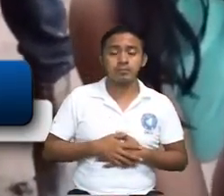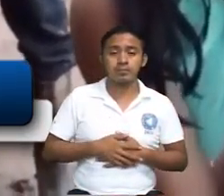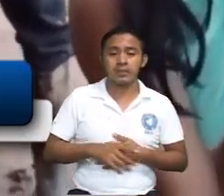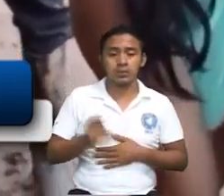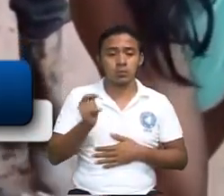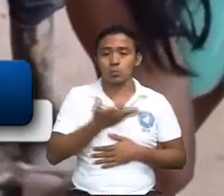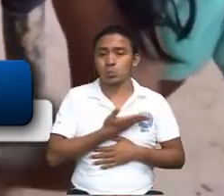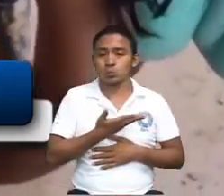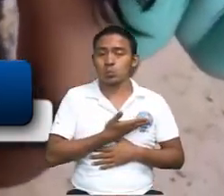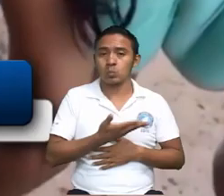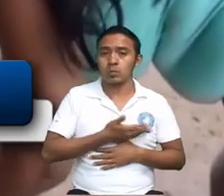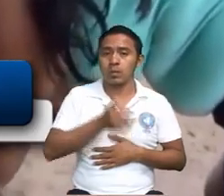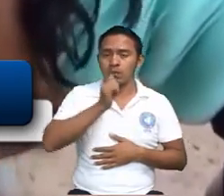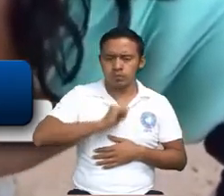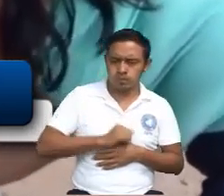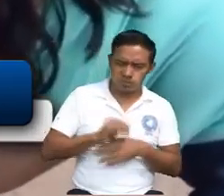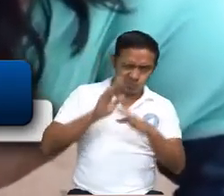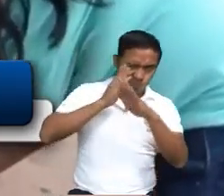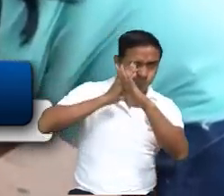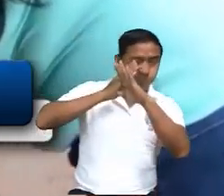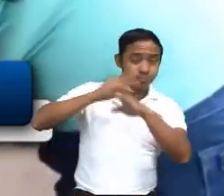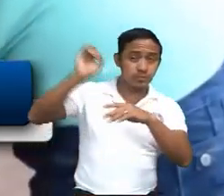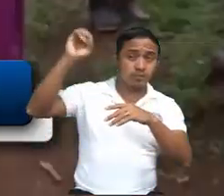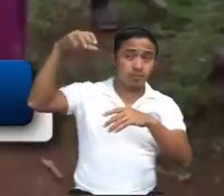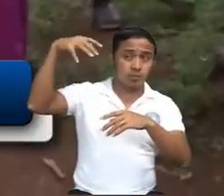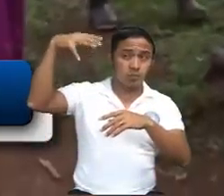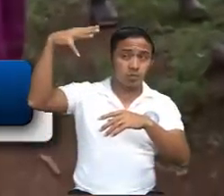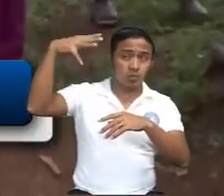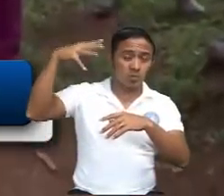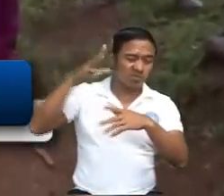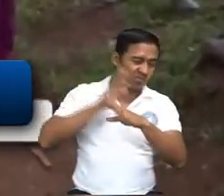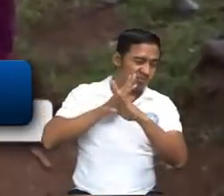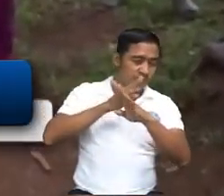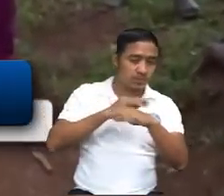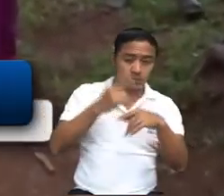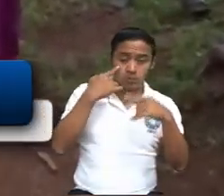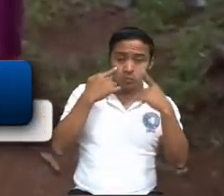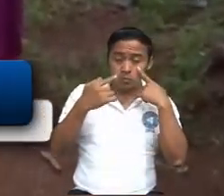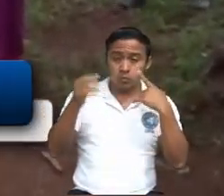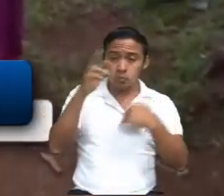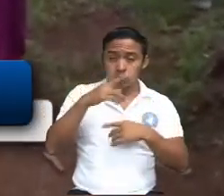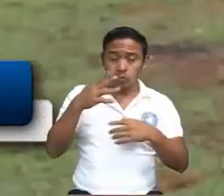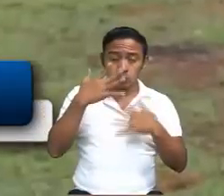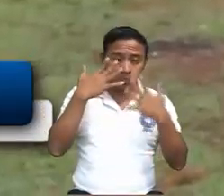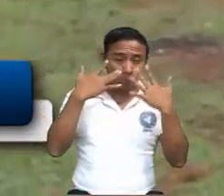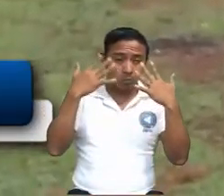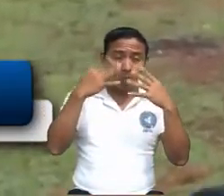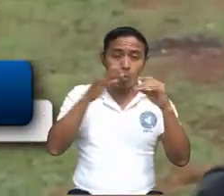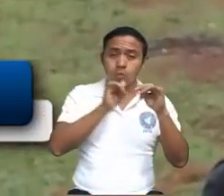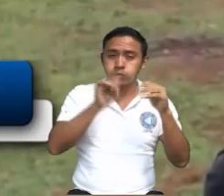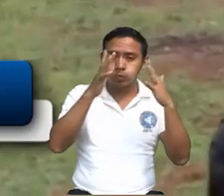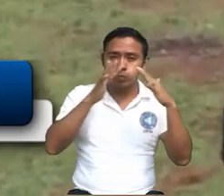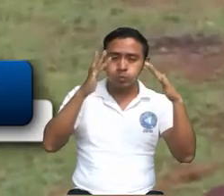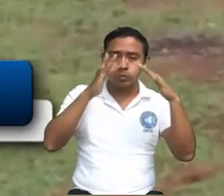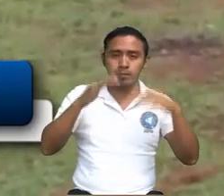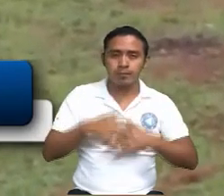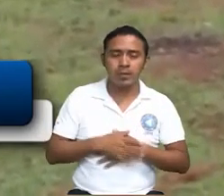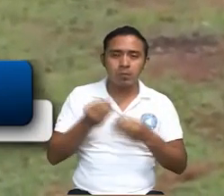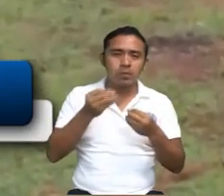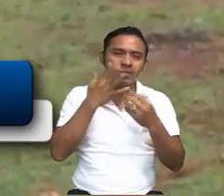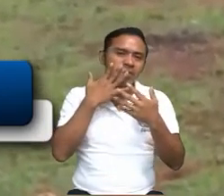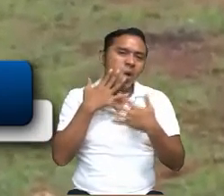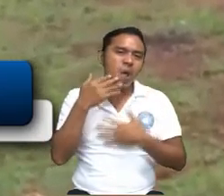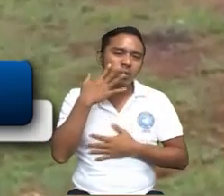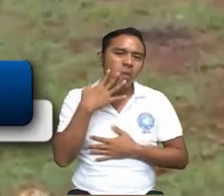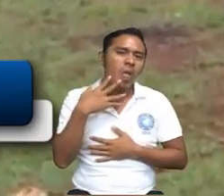agua. Igual la luz le molesta, los ojos lo anda vidrioso, ¿verdad? Y anda con salivación, que